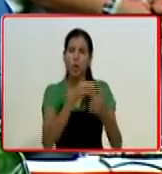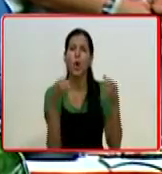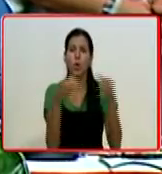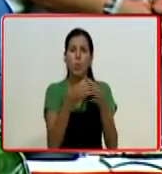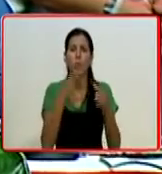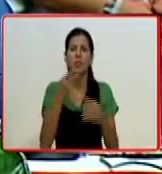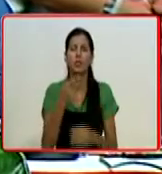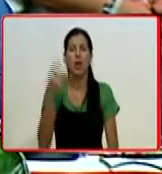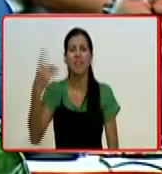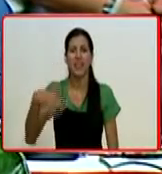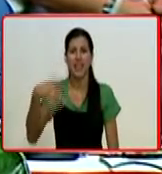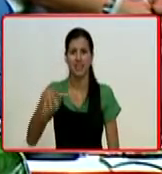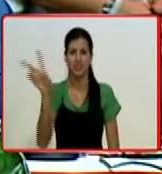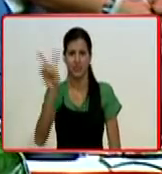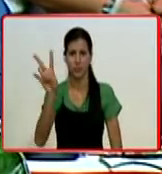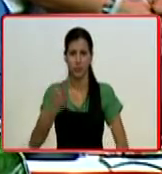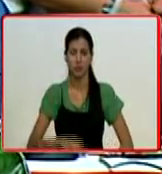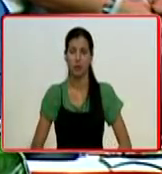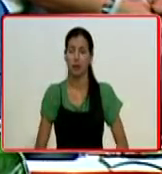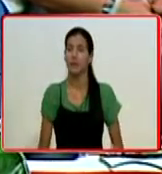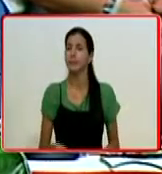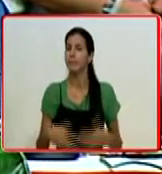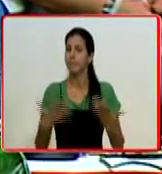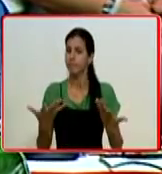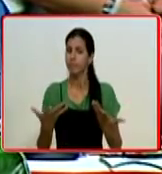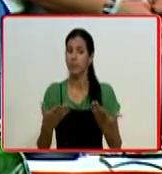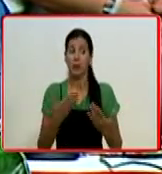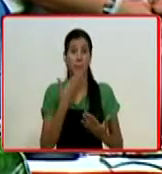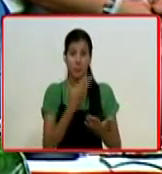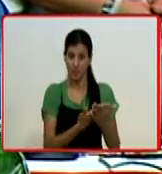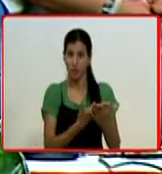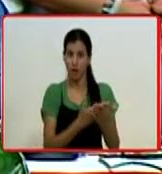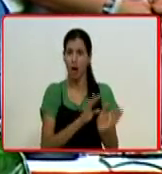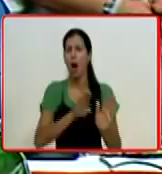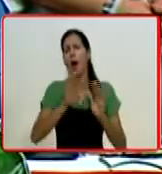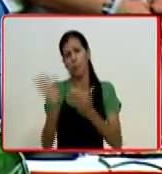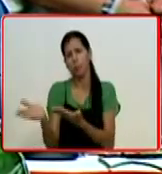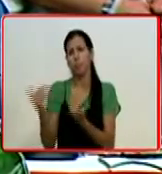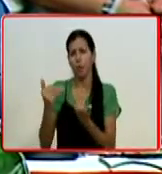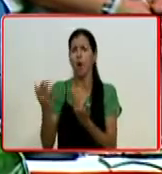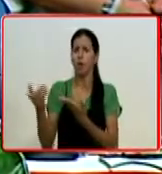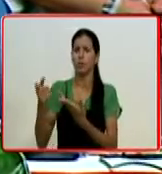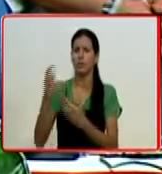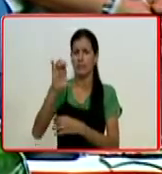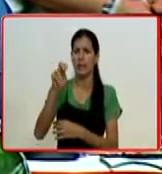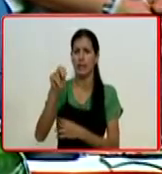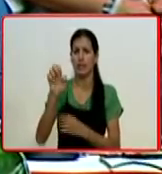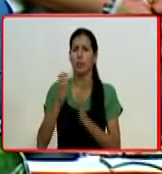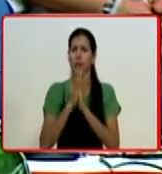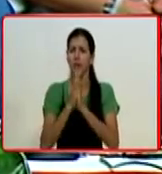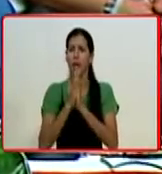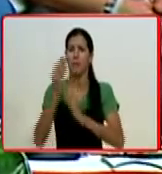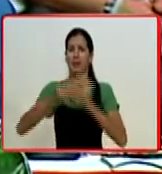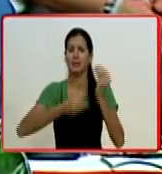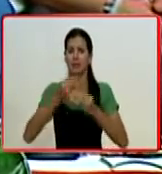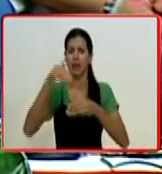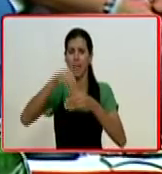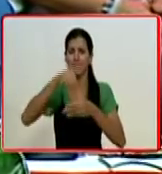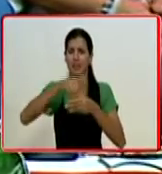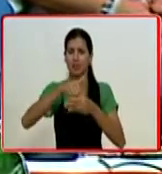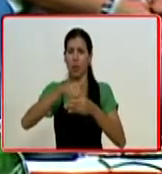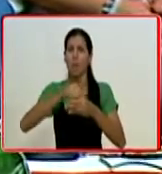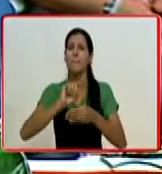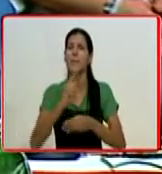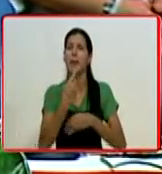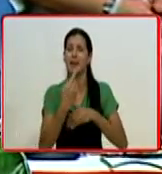Venezuela, le pidió apoyo al Consejo Nacional Electoral para realizar sus primarias.